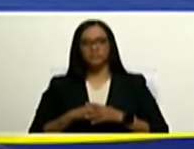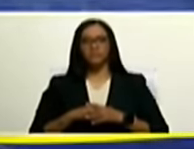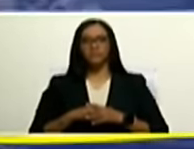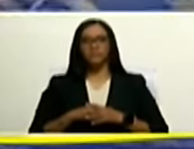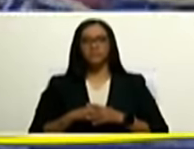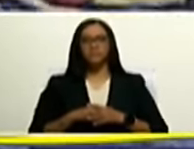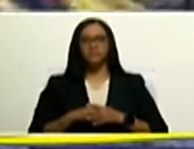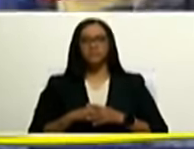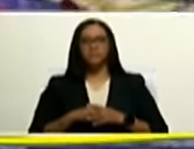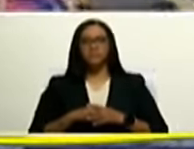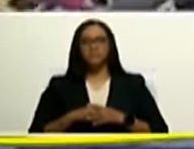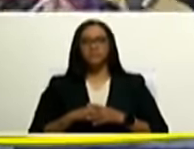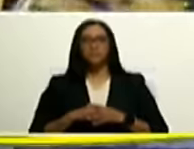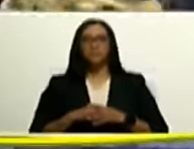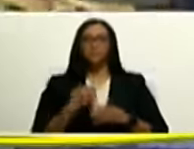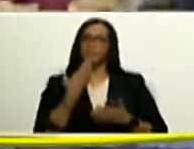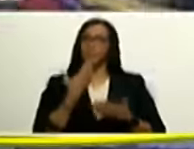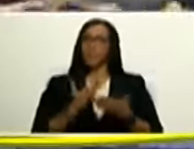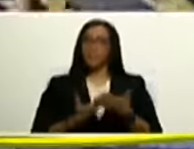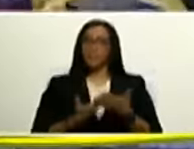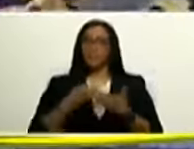Me permiten el comentario hoy